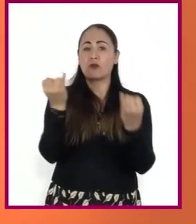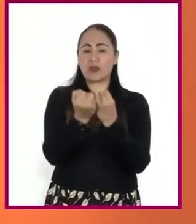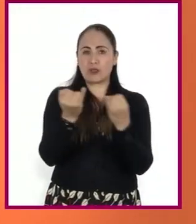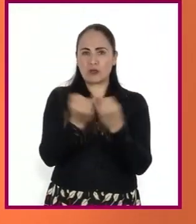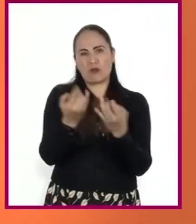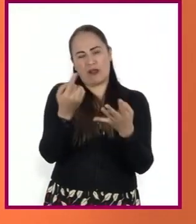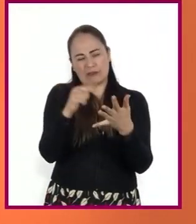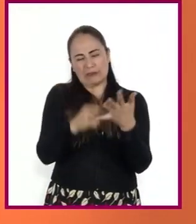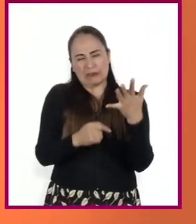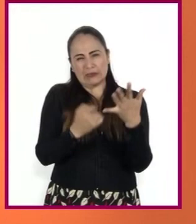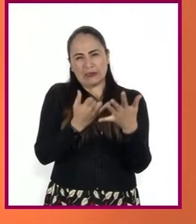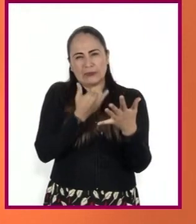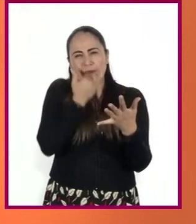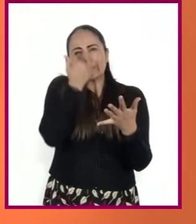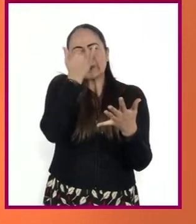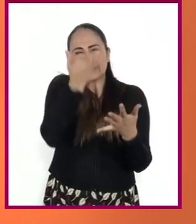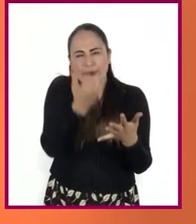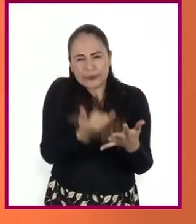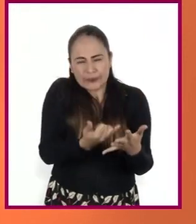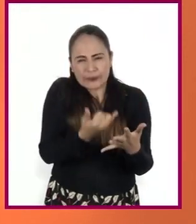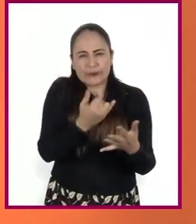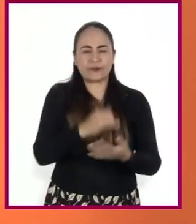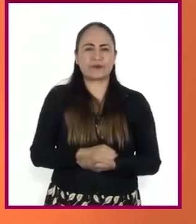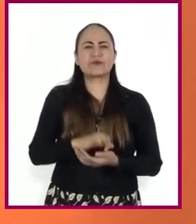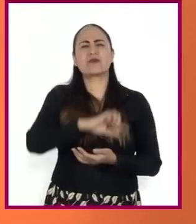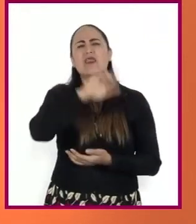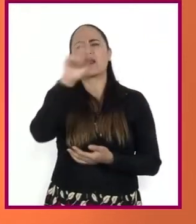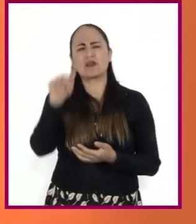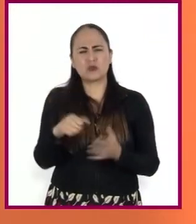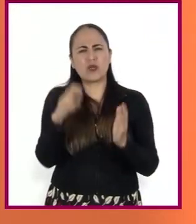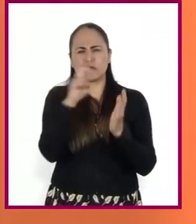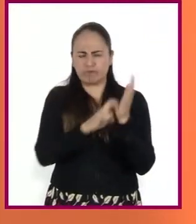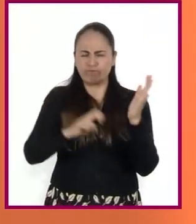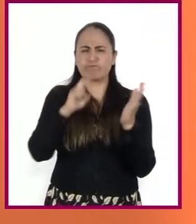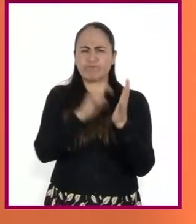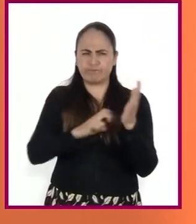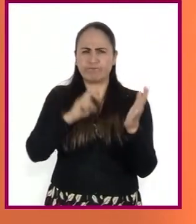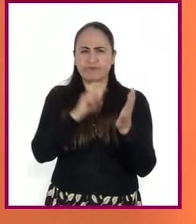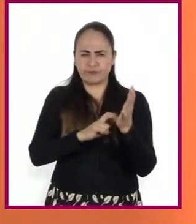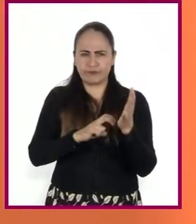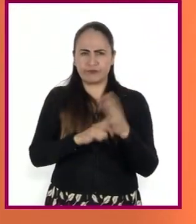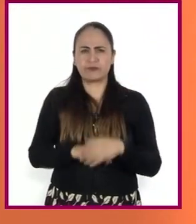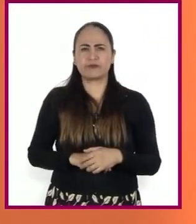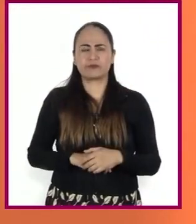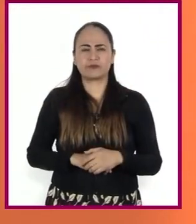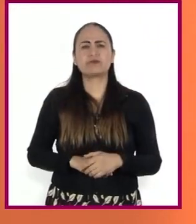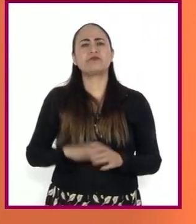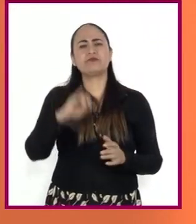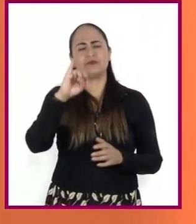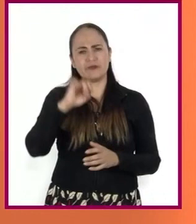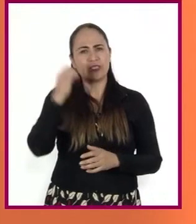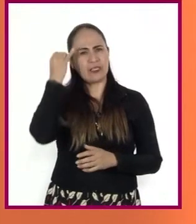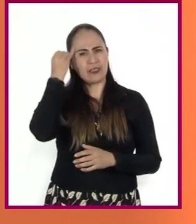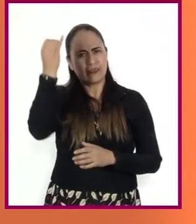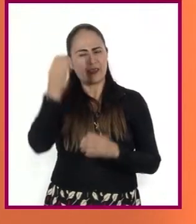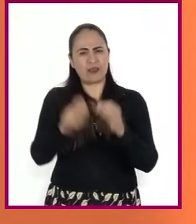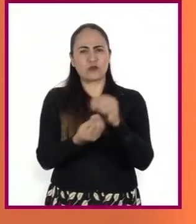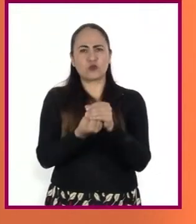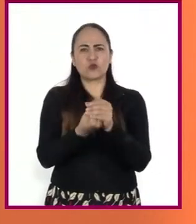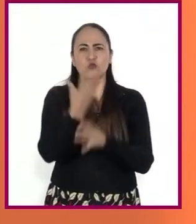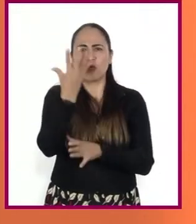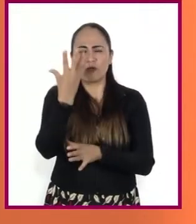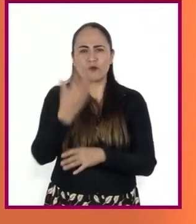pequeñas deficiencias en ella que después fueron despejadas, haciendo posibles nuevas teorías, las